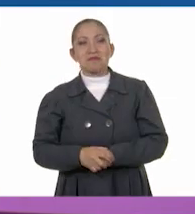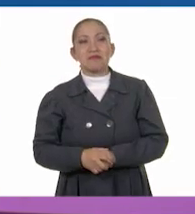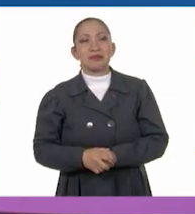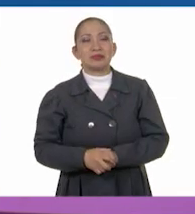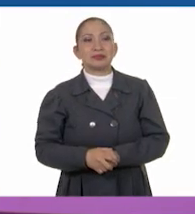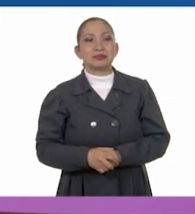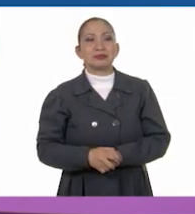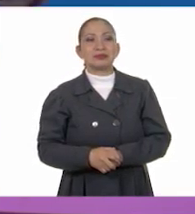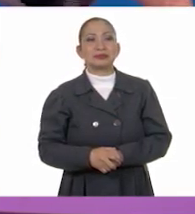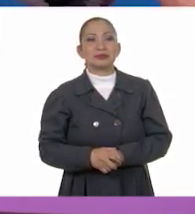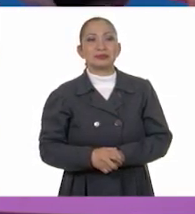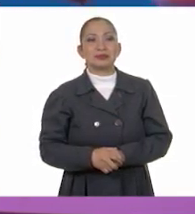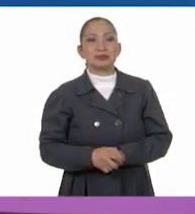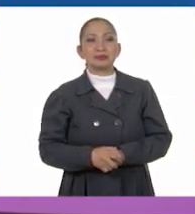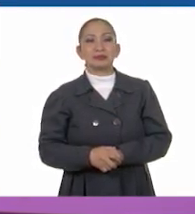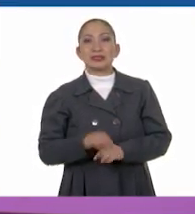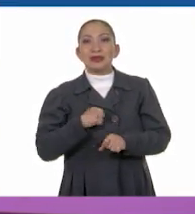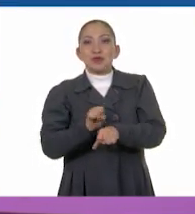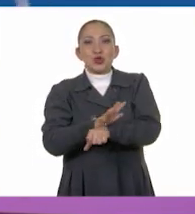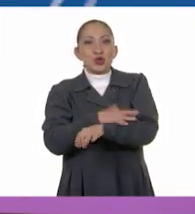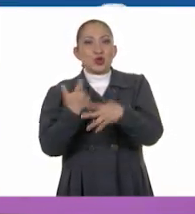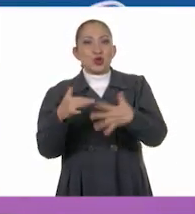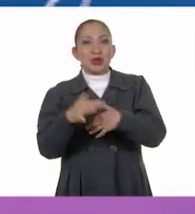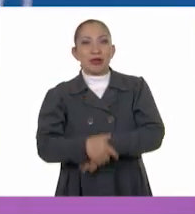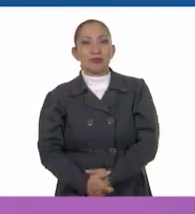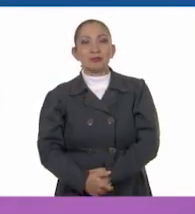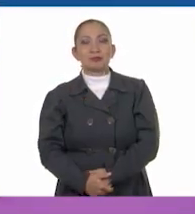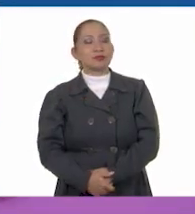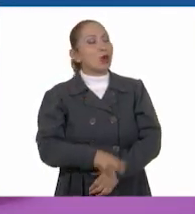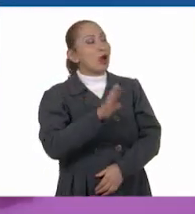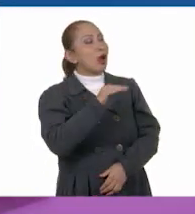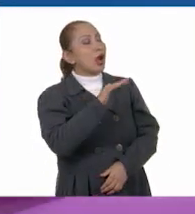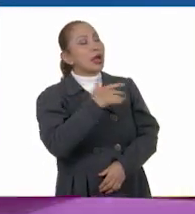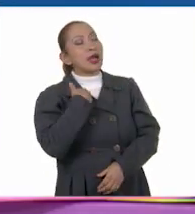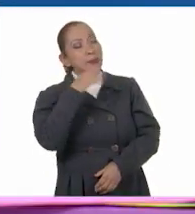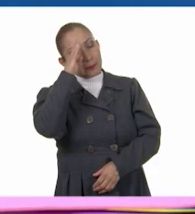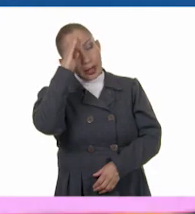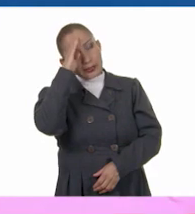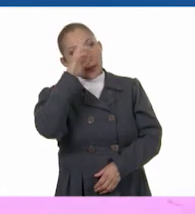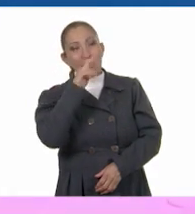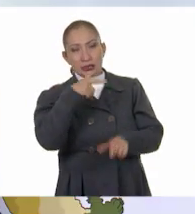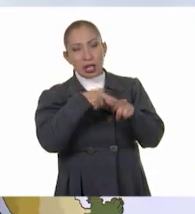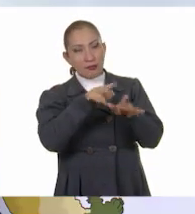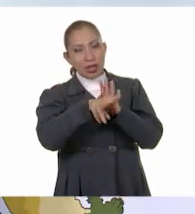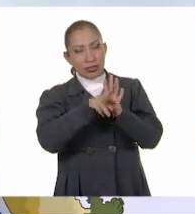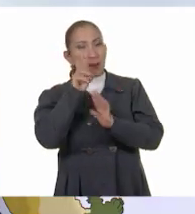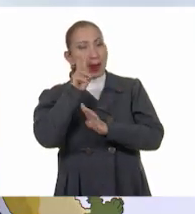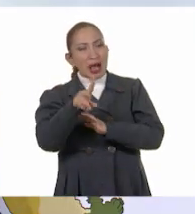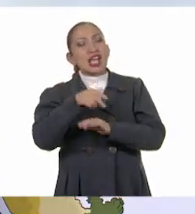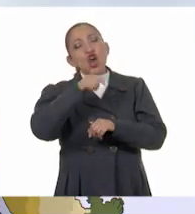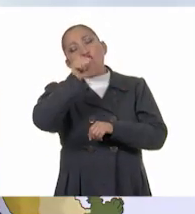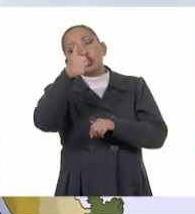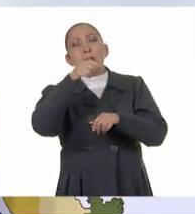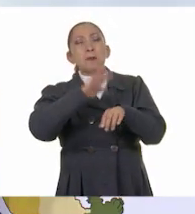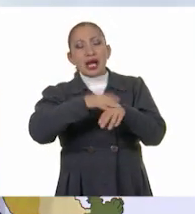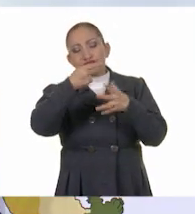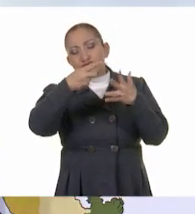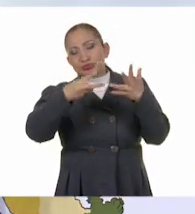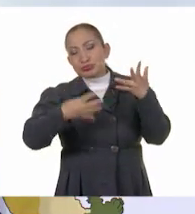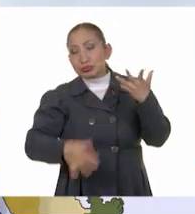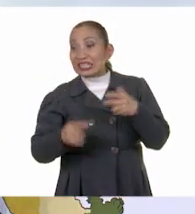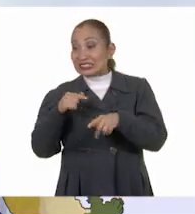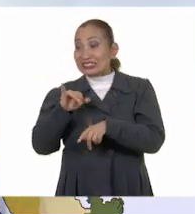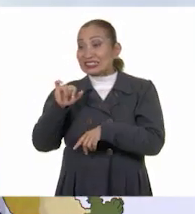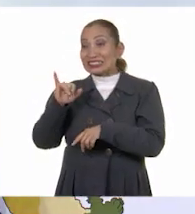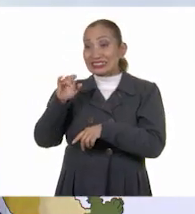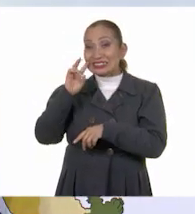bien. Oh, esto me tiene muy emocionado. Oigan, ¿y qué les parece si seguimos con el video para ver qué más sigue? Sí, ¿qué más